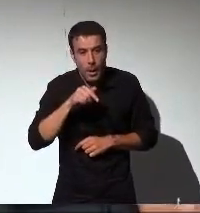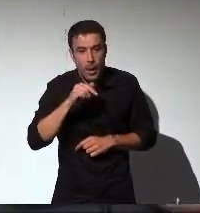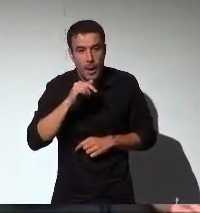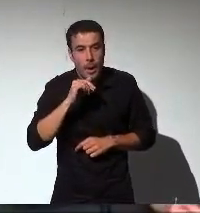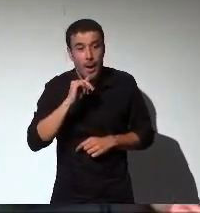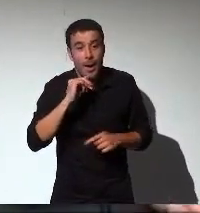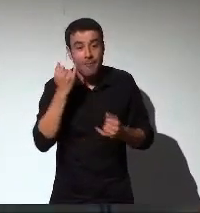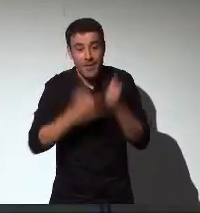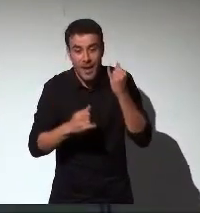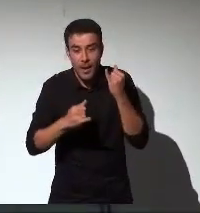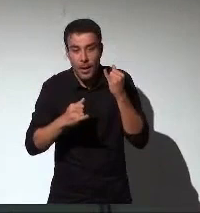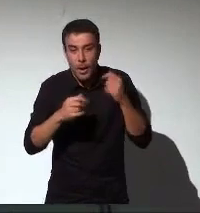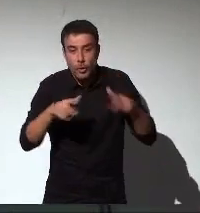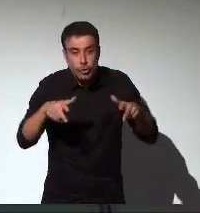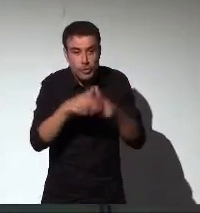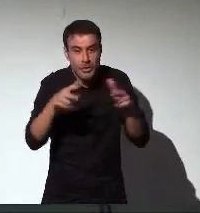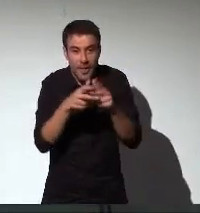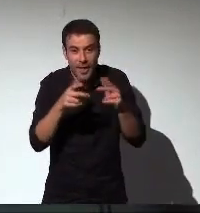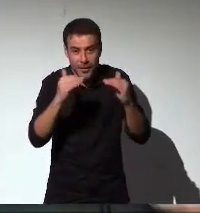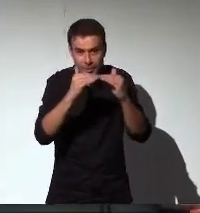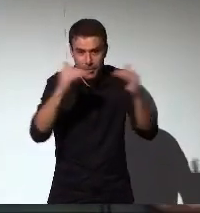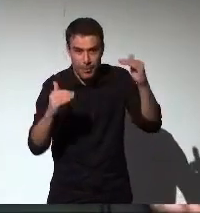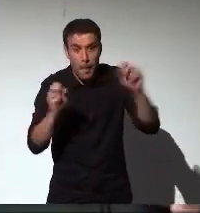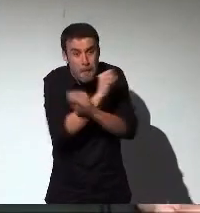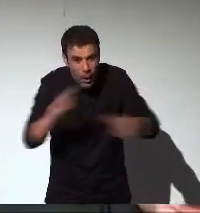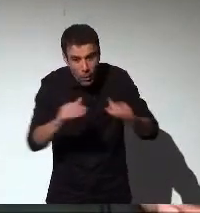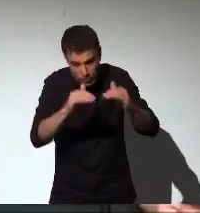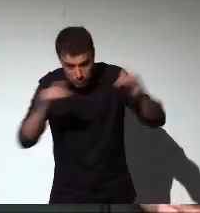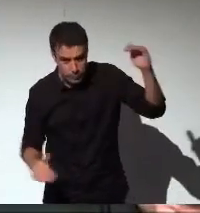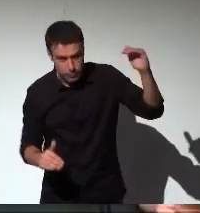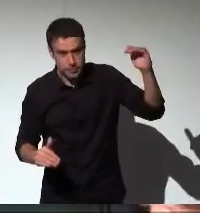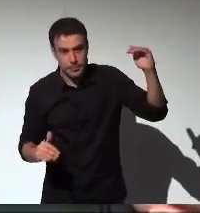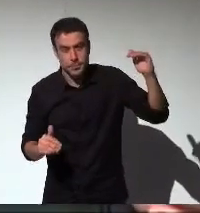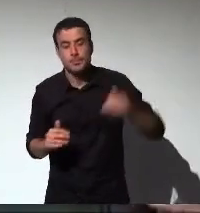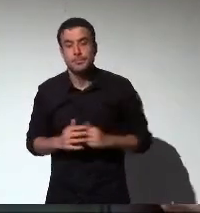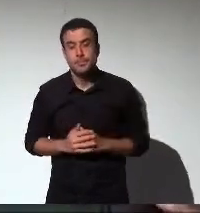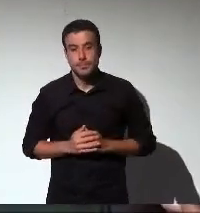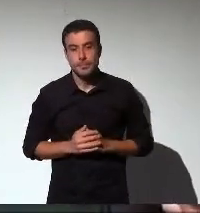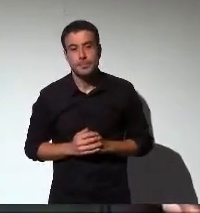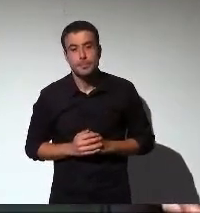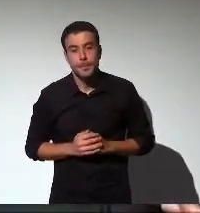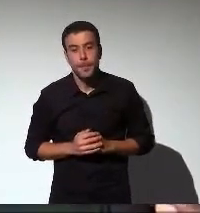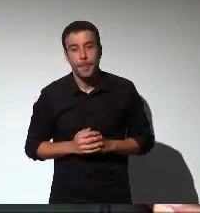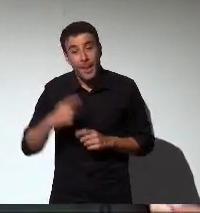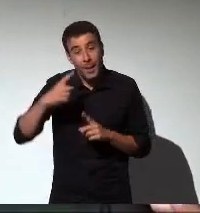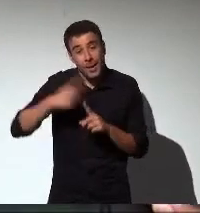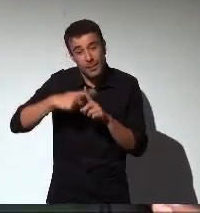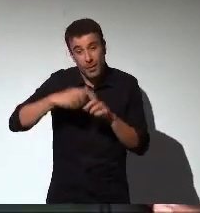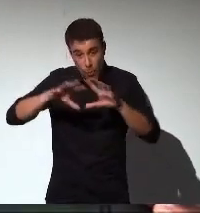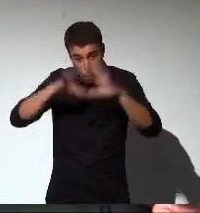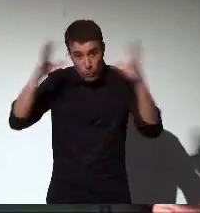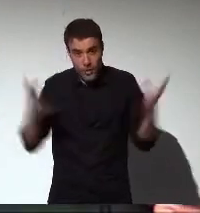incremento de la brecha social que es realmente alarmante. A nivel global, quienes están empezando a pagar la